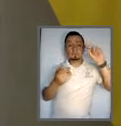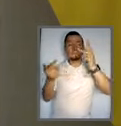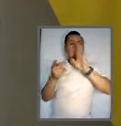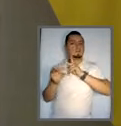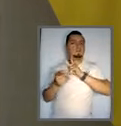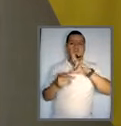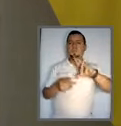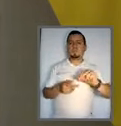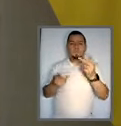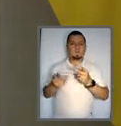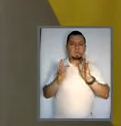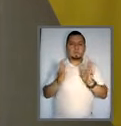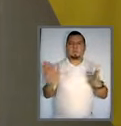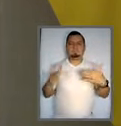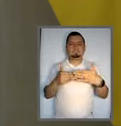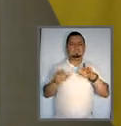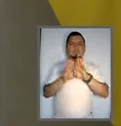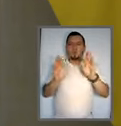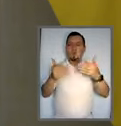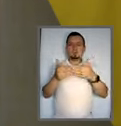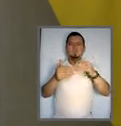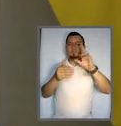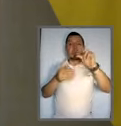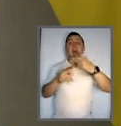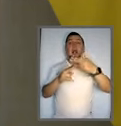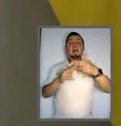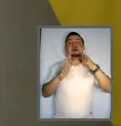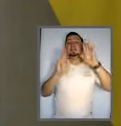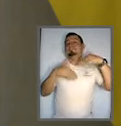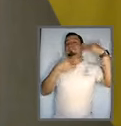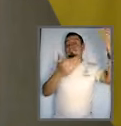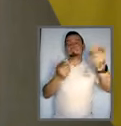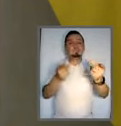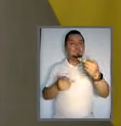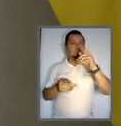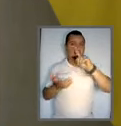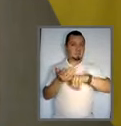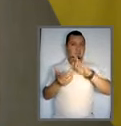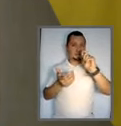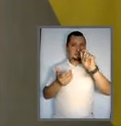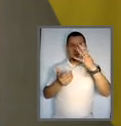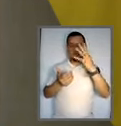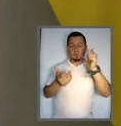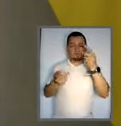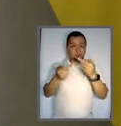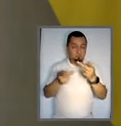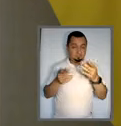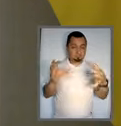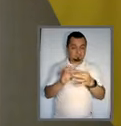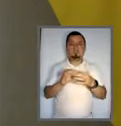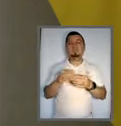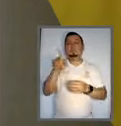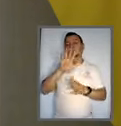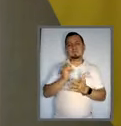una ruta de entendimiento, ojalá así sea. Y bueno, pues nosotros estamos preparados para hacer nuestra parte.